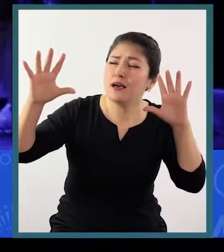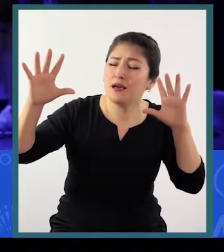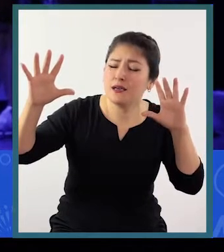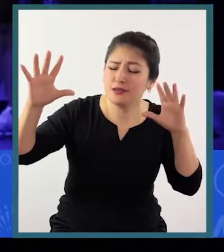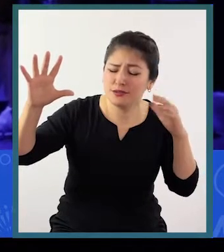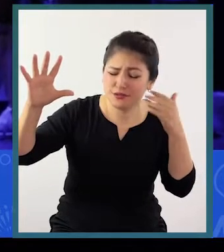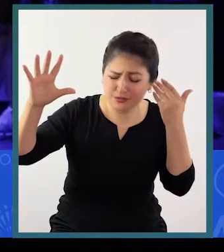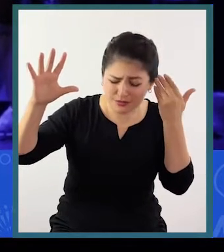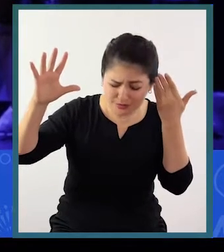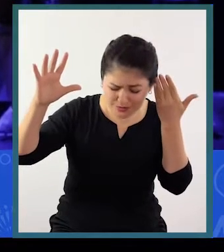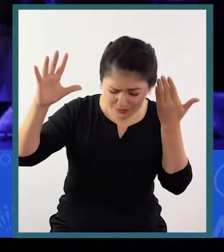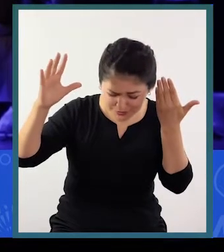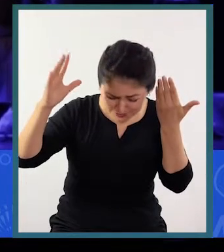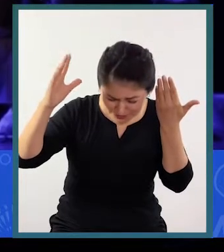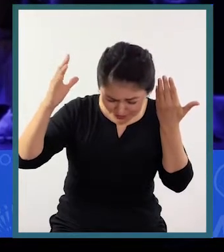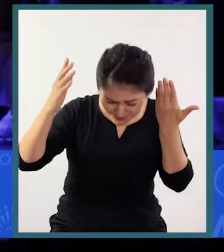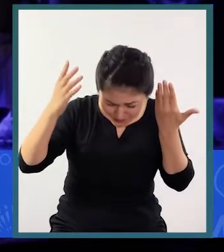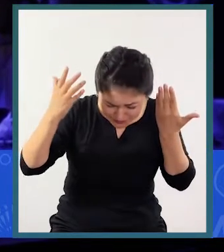de la